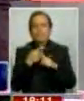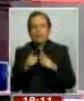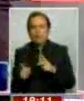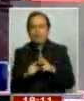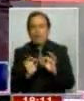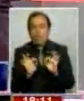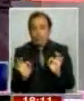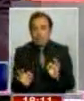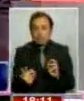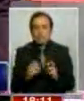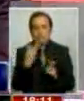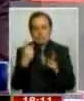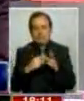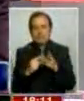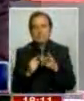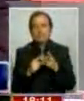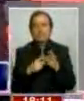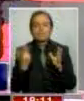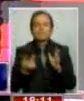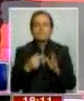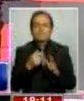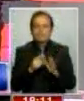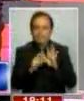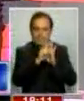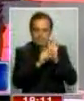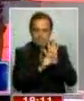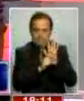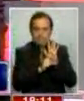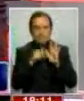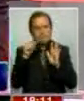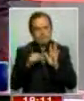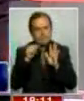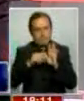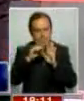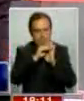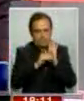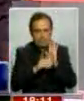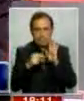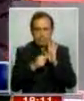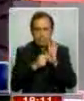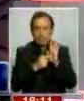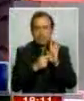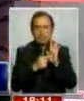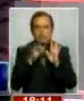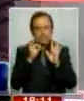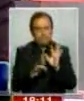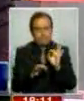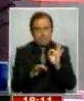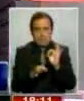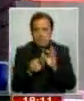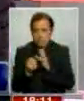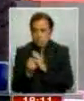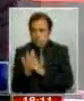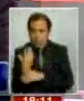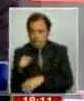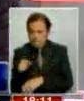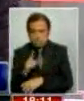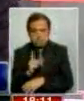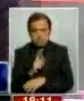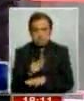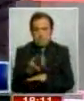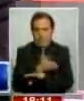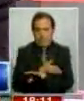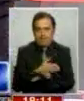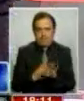La reforma tributaria se presentó en junio, se consagró en el programa, digamos, que está en octubre. Es decir, esto no es nuevo. punto uno. Punto